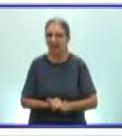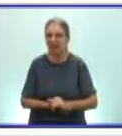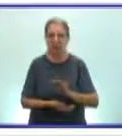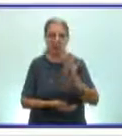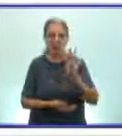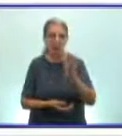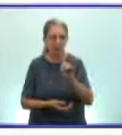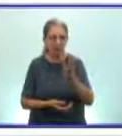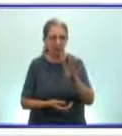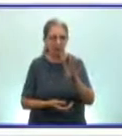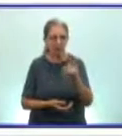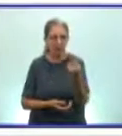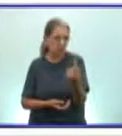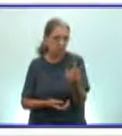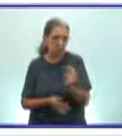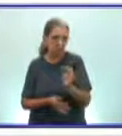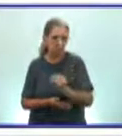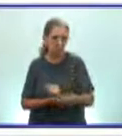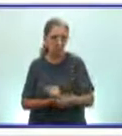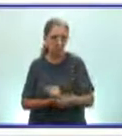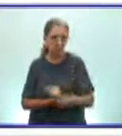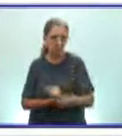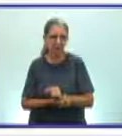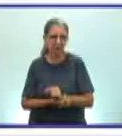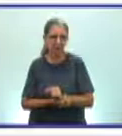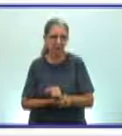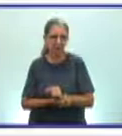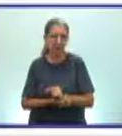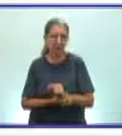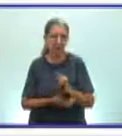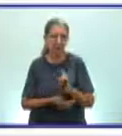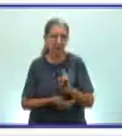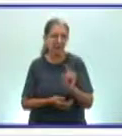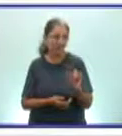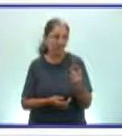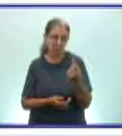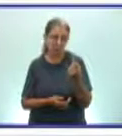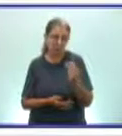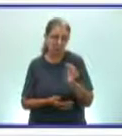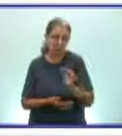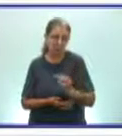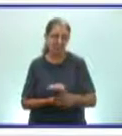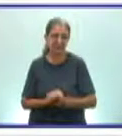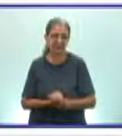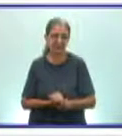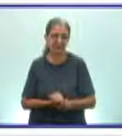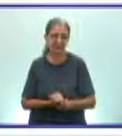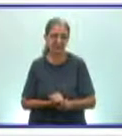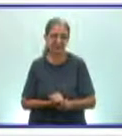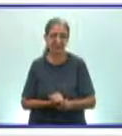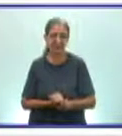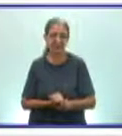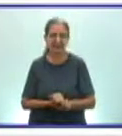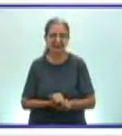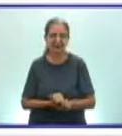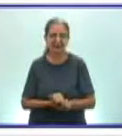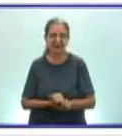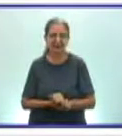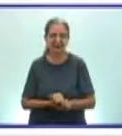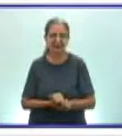el 14 una vez, el 9 una vez,